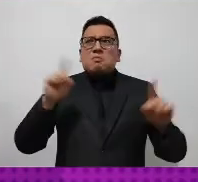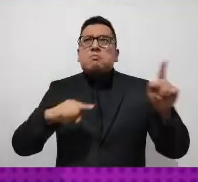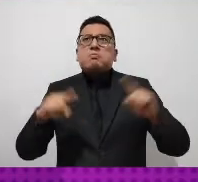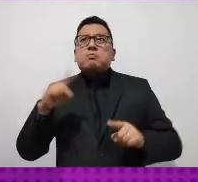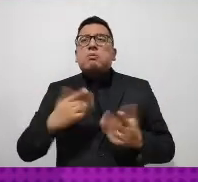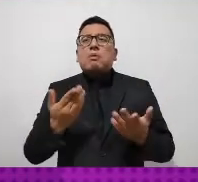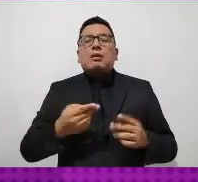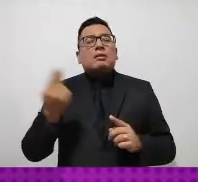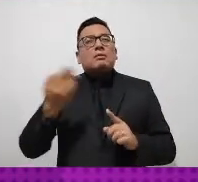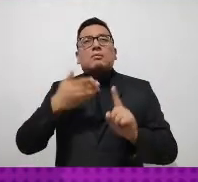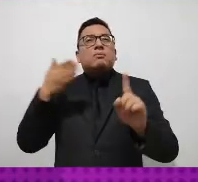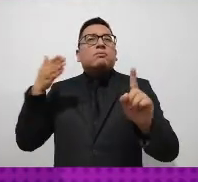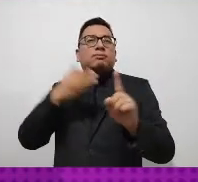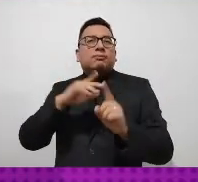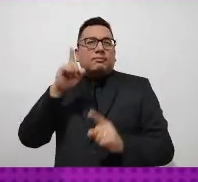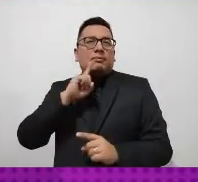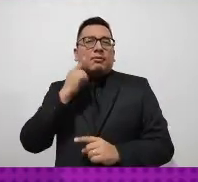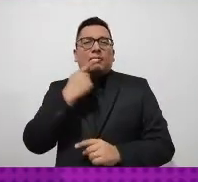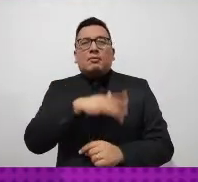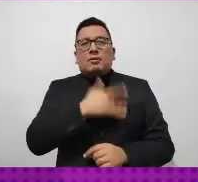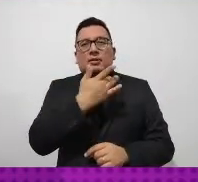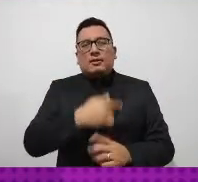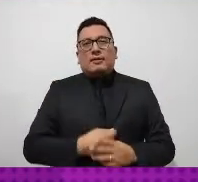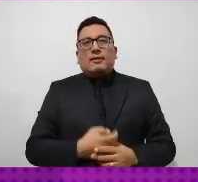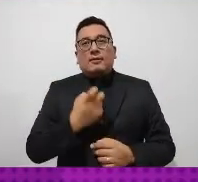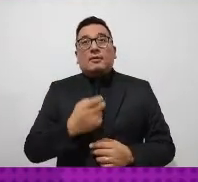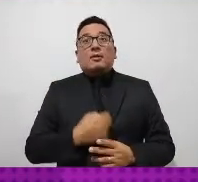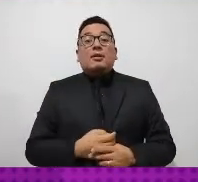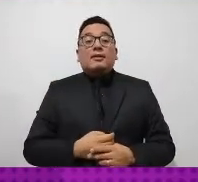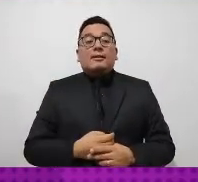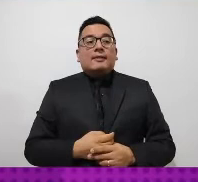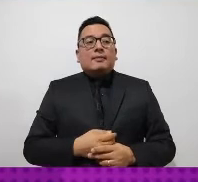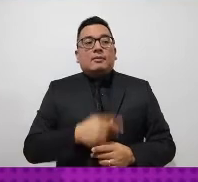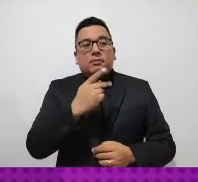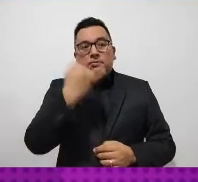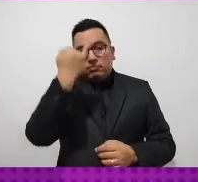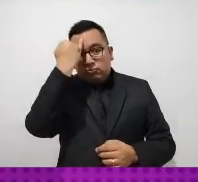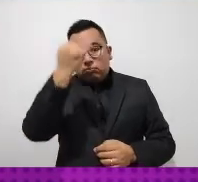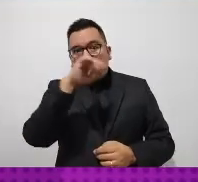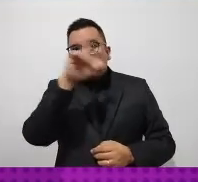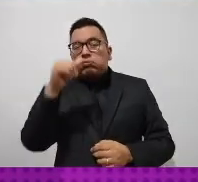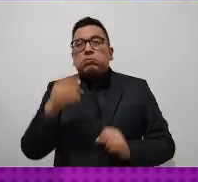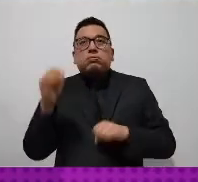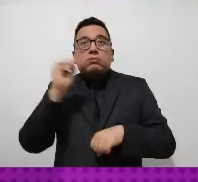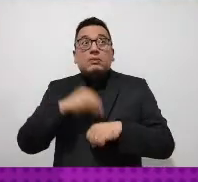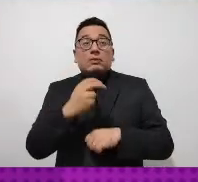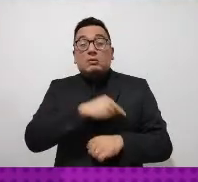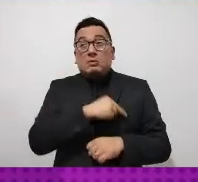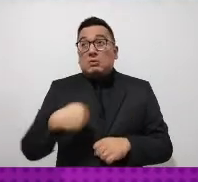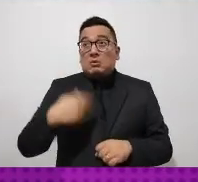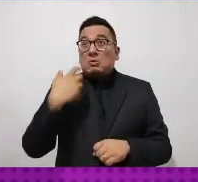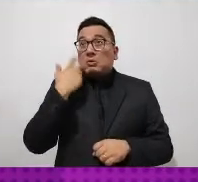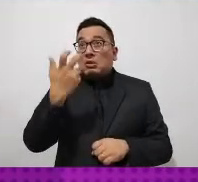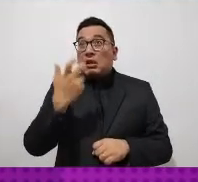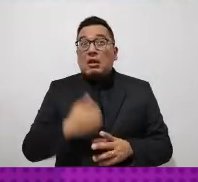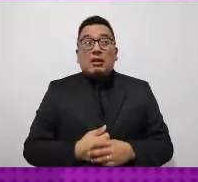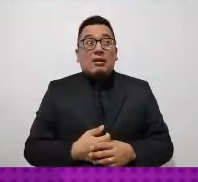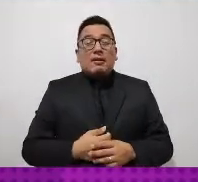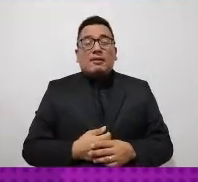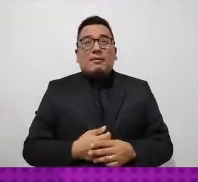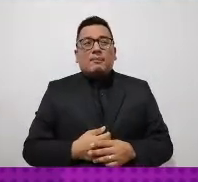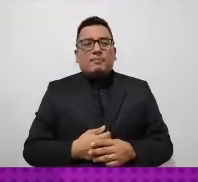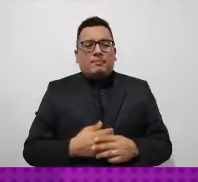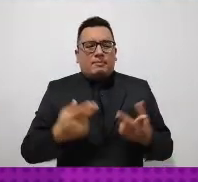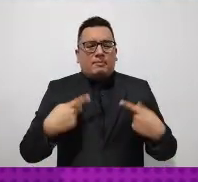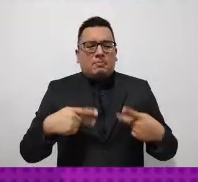de vista de las mujeres al momento de crearlas y al momento de implementarlas. Y eso es lo que buscamos, que eso trascienda a nuestra sociedad